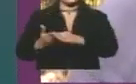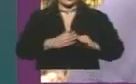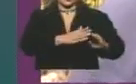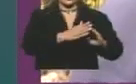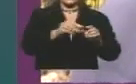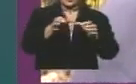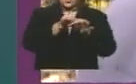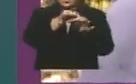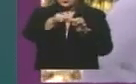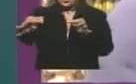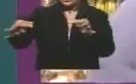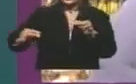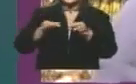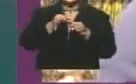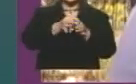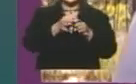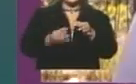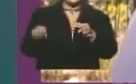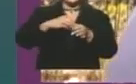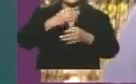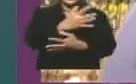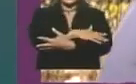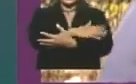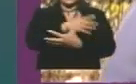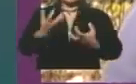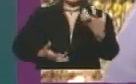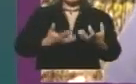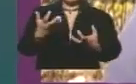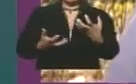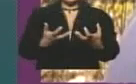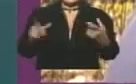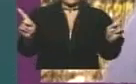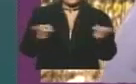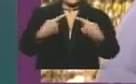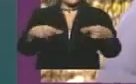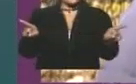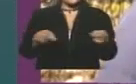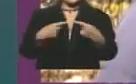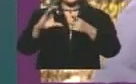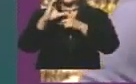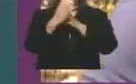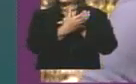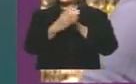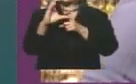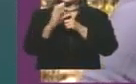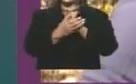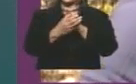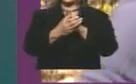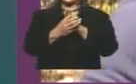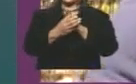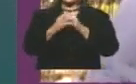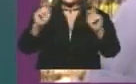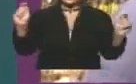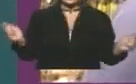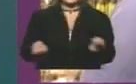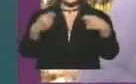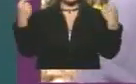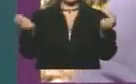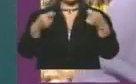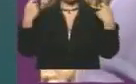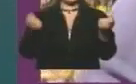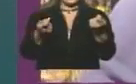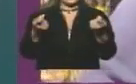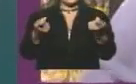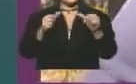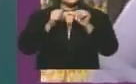diferentes municipios y darle un poquito de calor, ¿no? Hablar un poco de la música, de lo cultural para reimpulsar y que